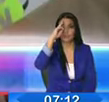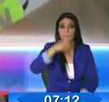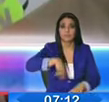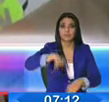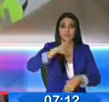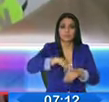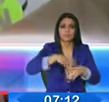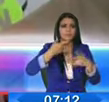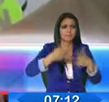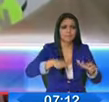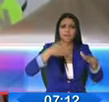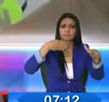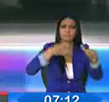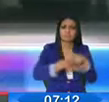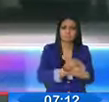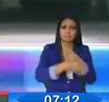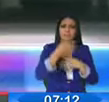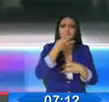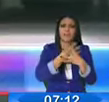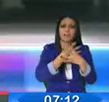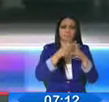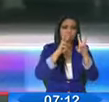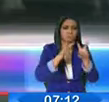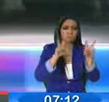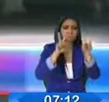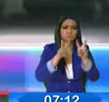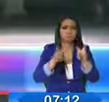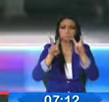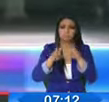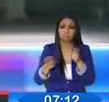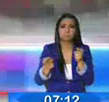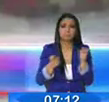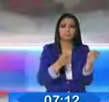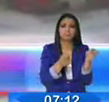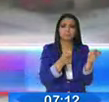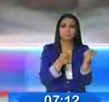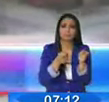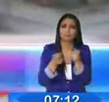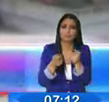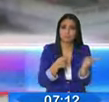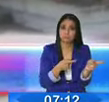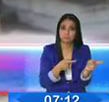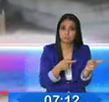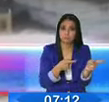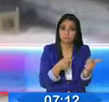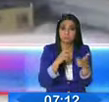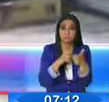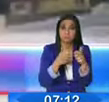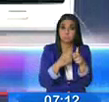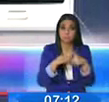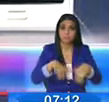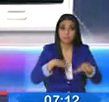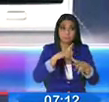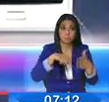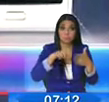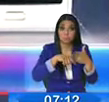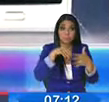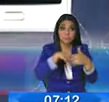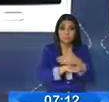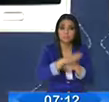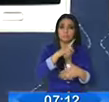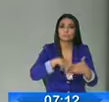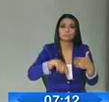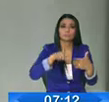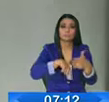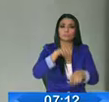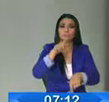constantes en el crs para controlar y evitar que ingresen objetos prohibidos a este centro de